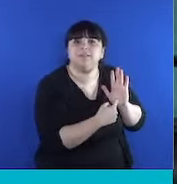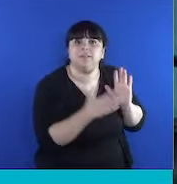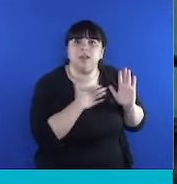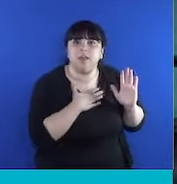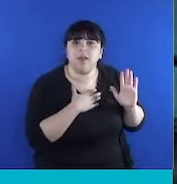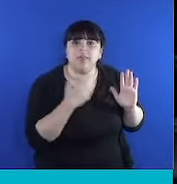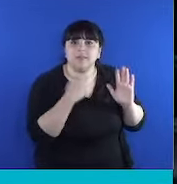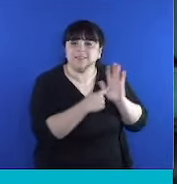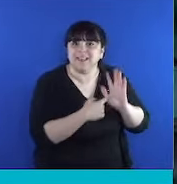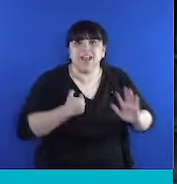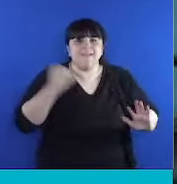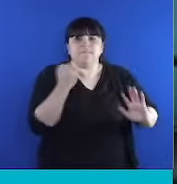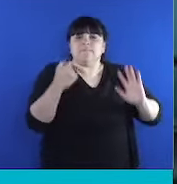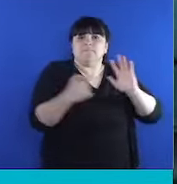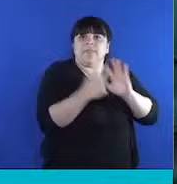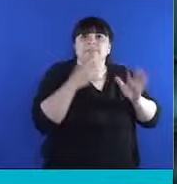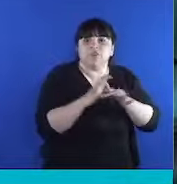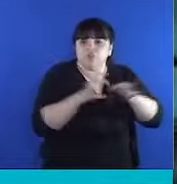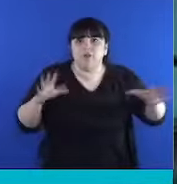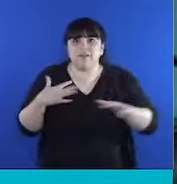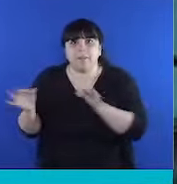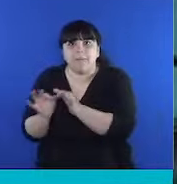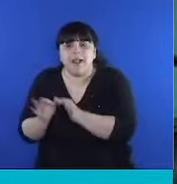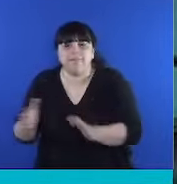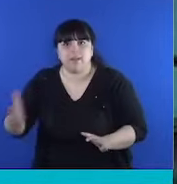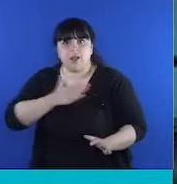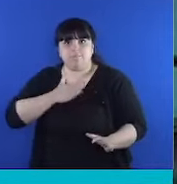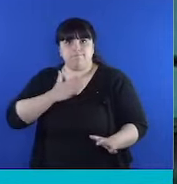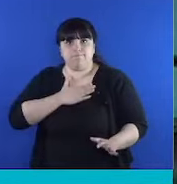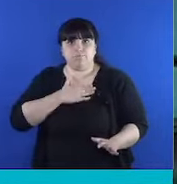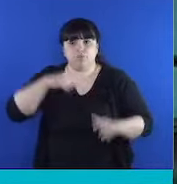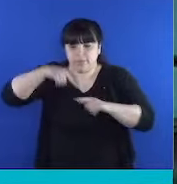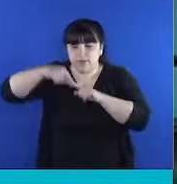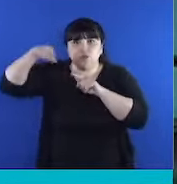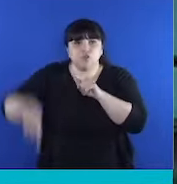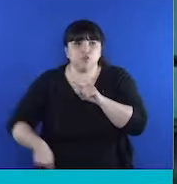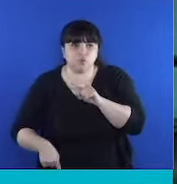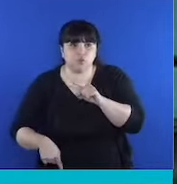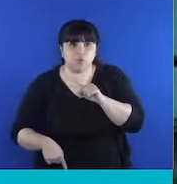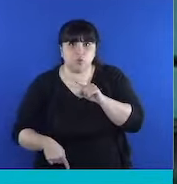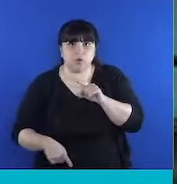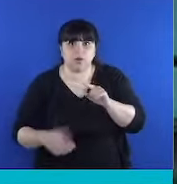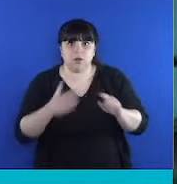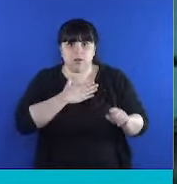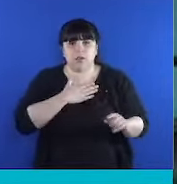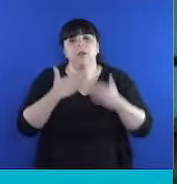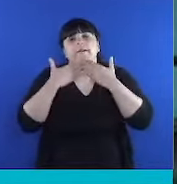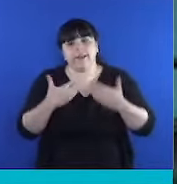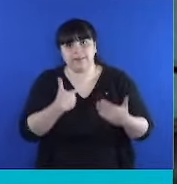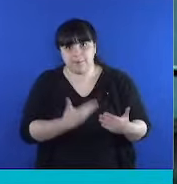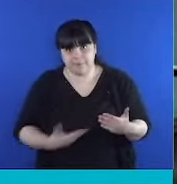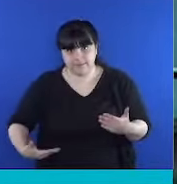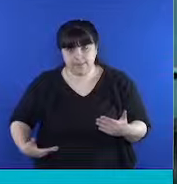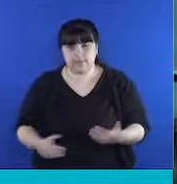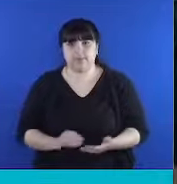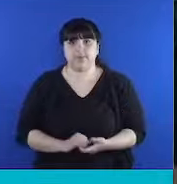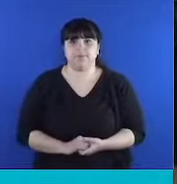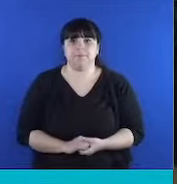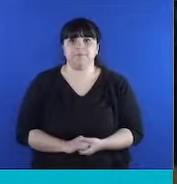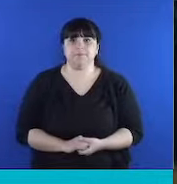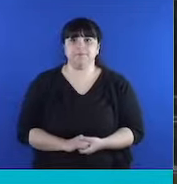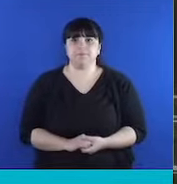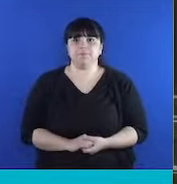manera perenne la soberanía sobre las Islas Malvinas, Georgia, Sandwich del Sur y los mares del Sur. Muchas gracias, señor presidente. Gracias, diputado.